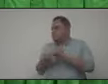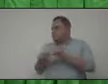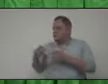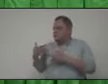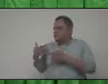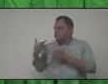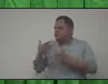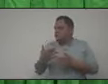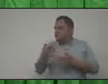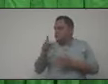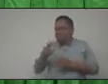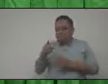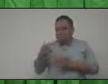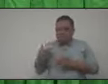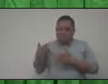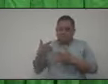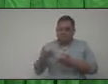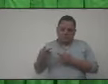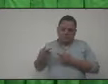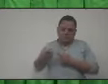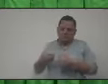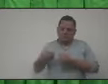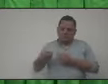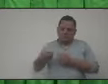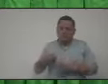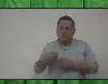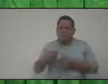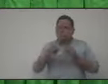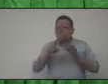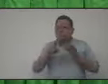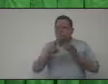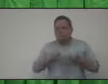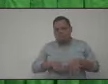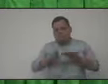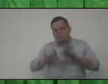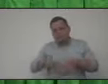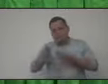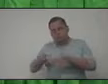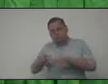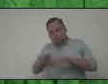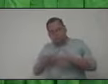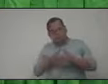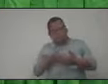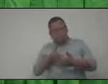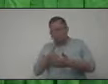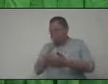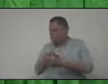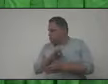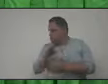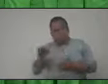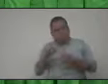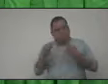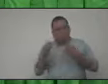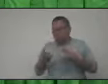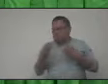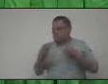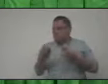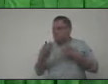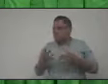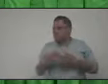Nuria, siempre? Sí. ¿Y ahí han estado? ¿Algunas le han dicho que no? ¿Le han puesto trabas, Sonia? No, nunca.